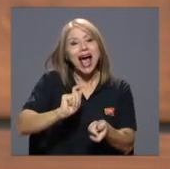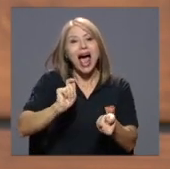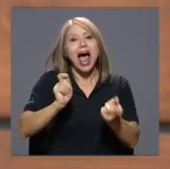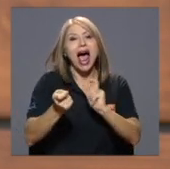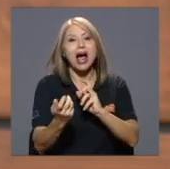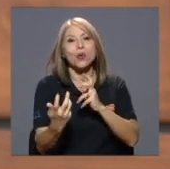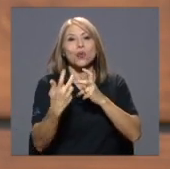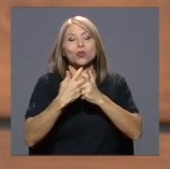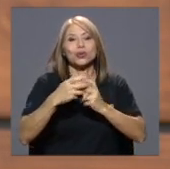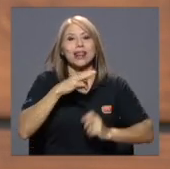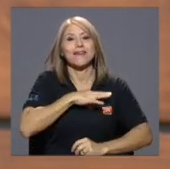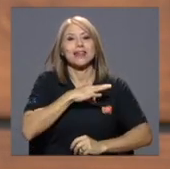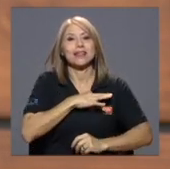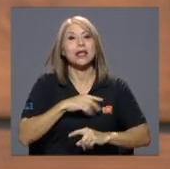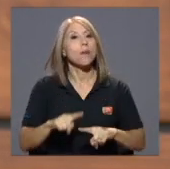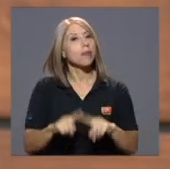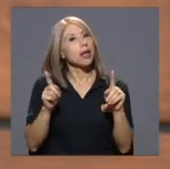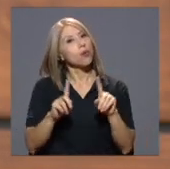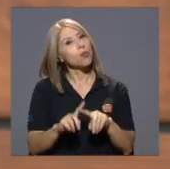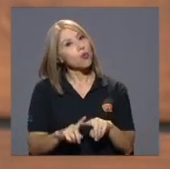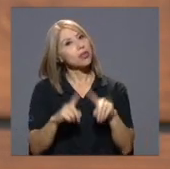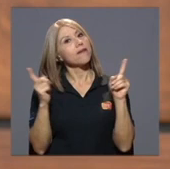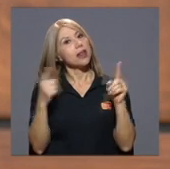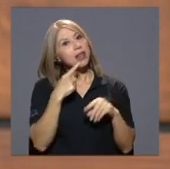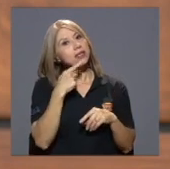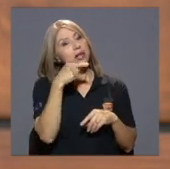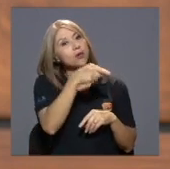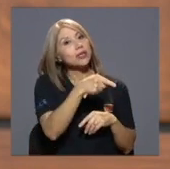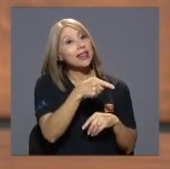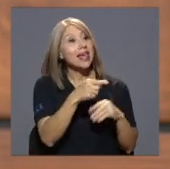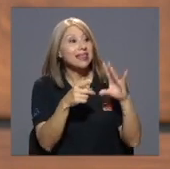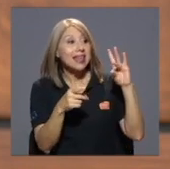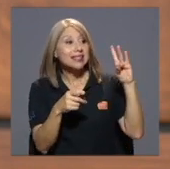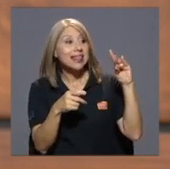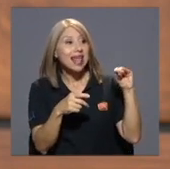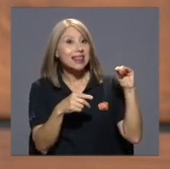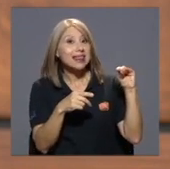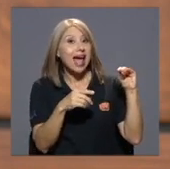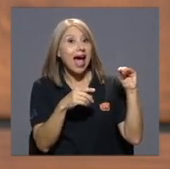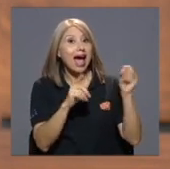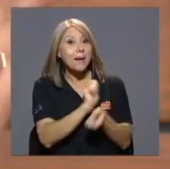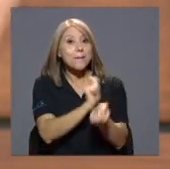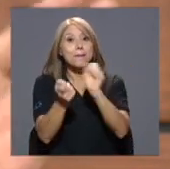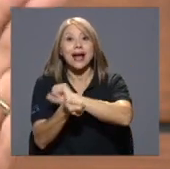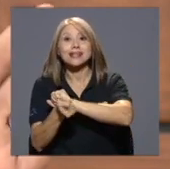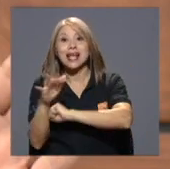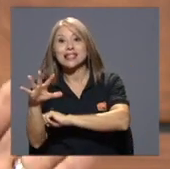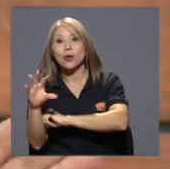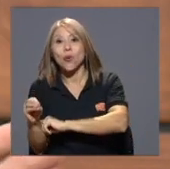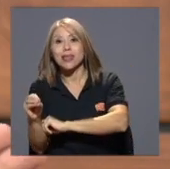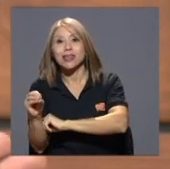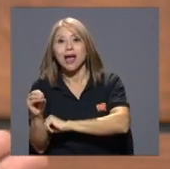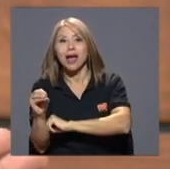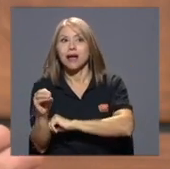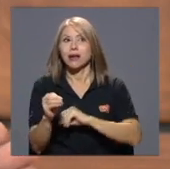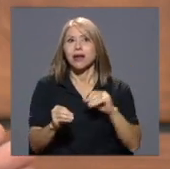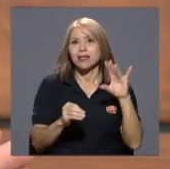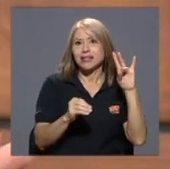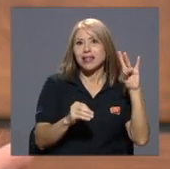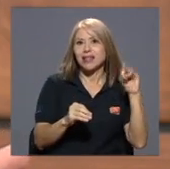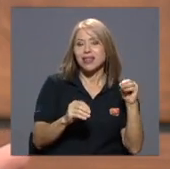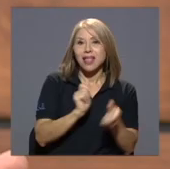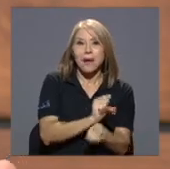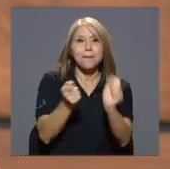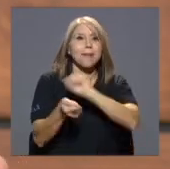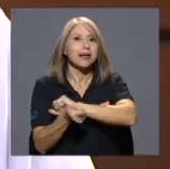decirle a usted pase de 70 a 50 a decirle pase de 70 a 25. La suerte es que durante estos 20 años ya hicimos